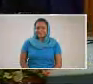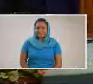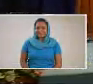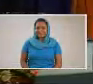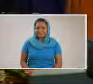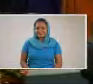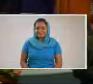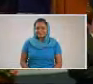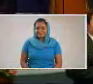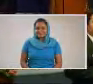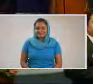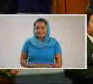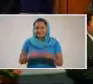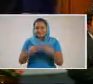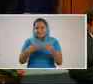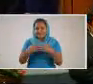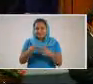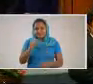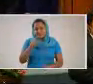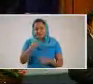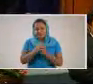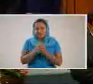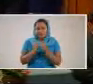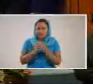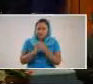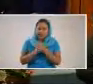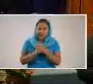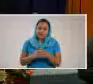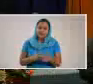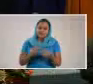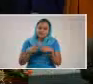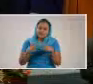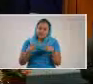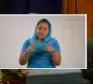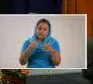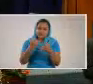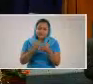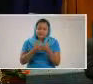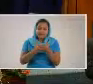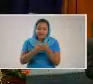Tal vez usted ha estado preocupado por eso y eso lo ha tenido